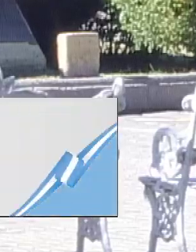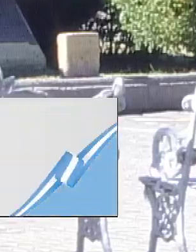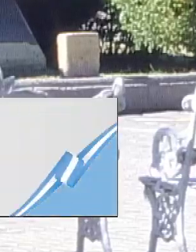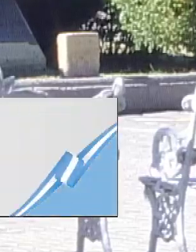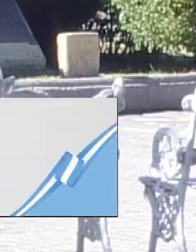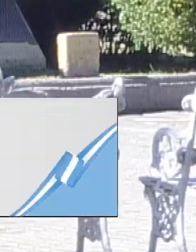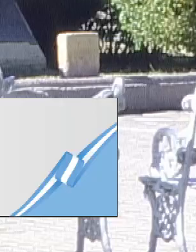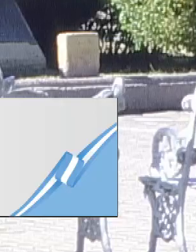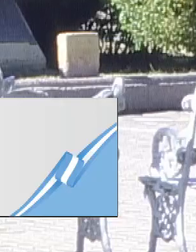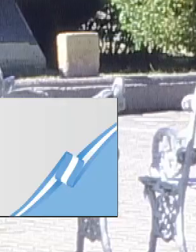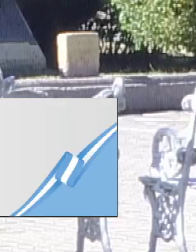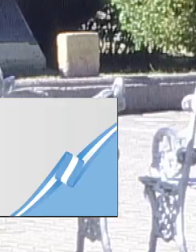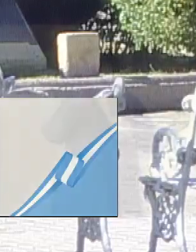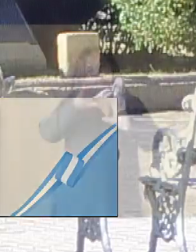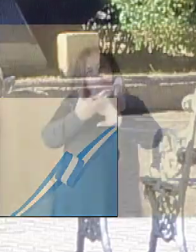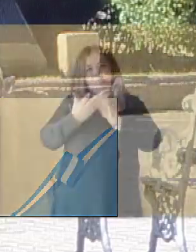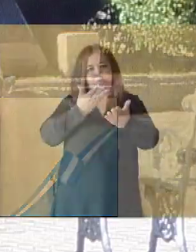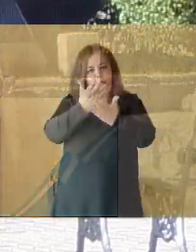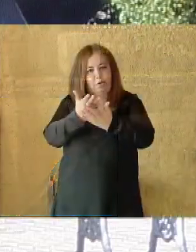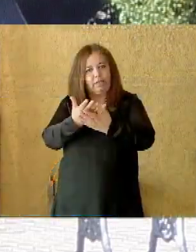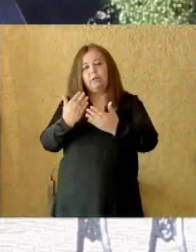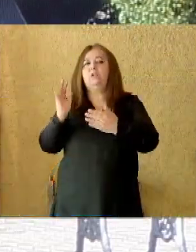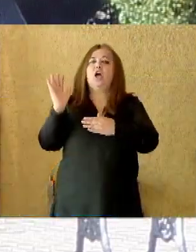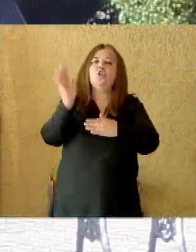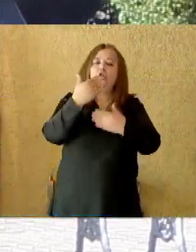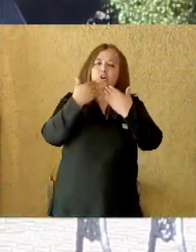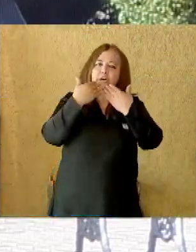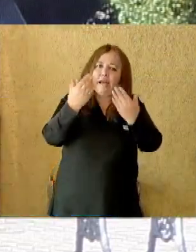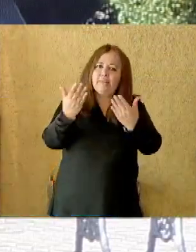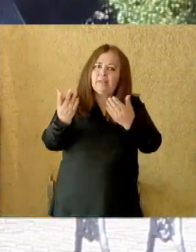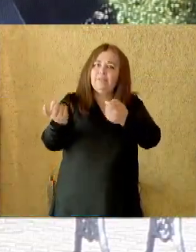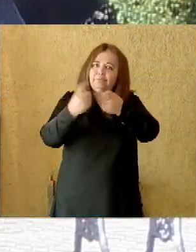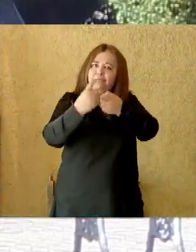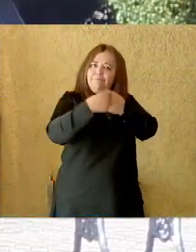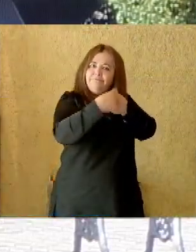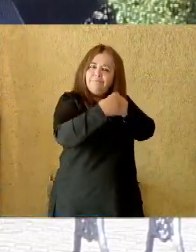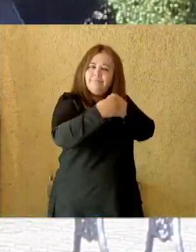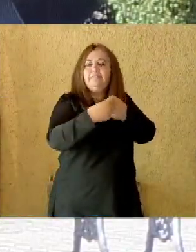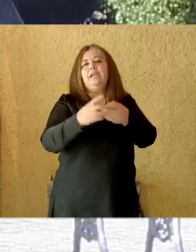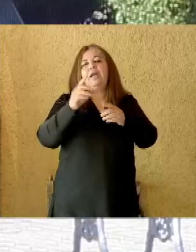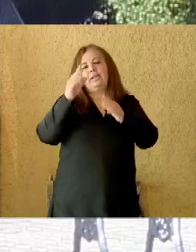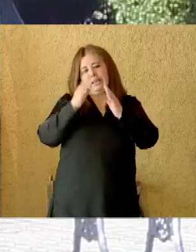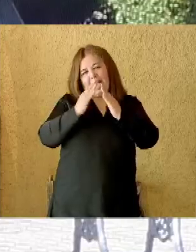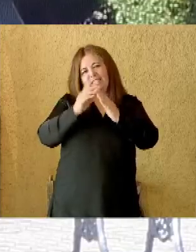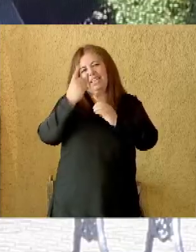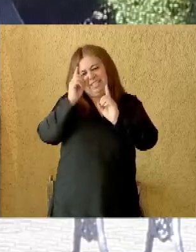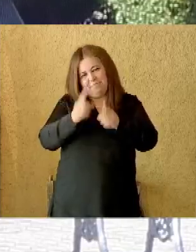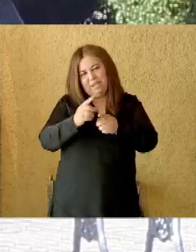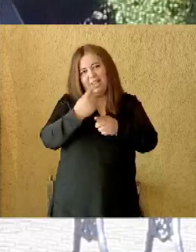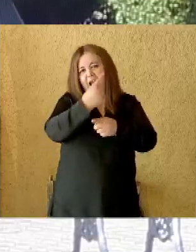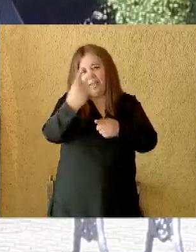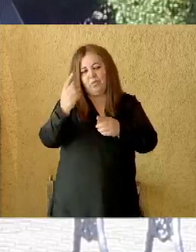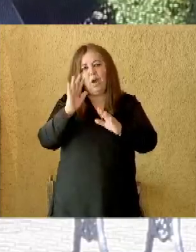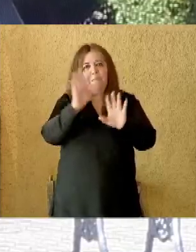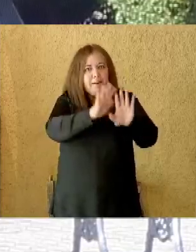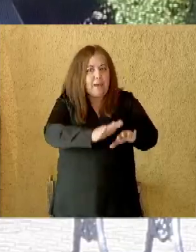propuesta que estamos realizando. Gracias a todos los que se suman, a los que nos están acompañando, los que están justamente en su casa, seguramente en un preparativo